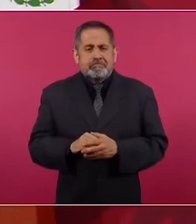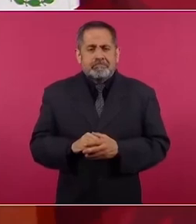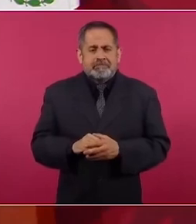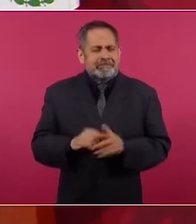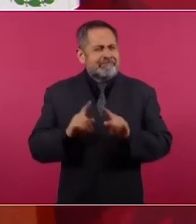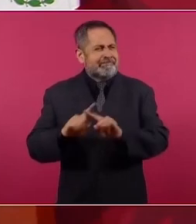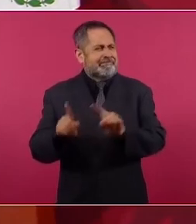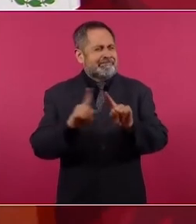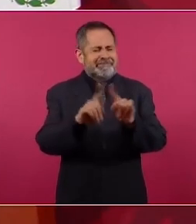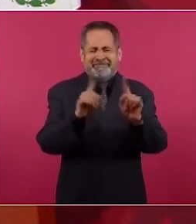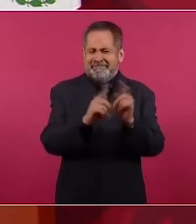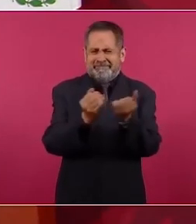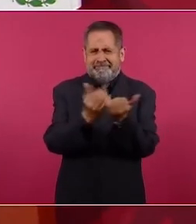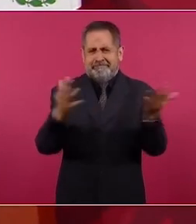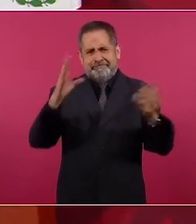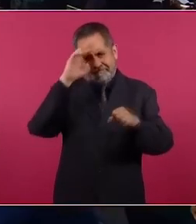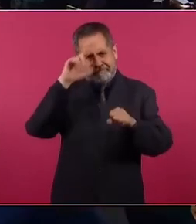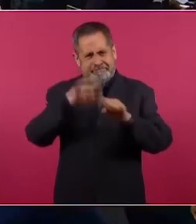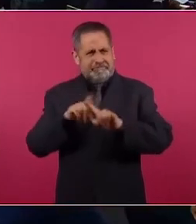cosmopolita,